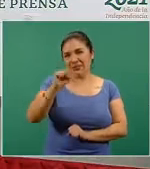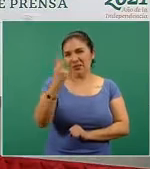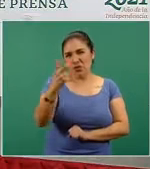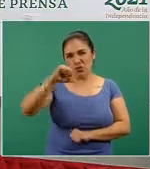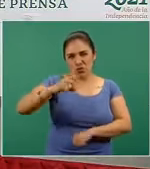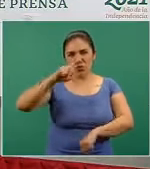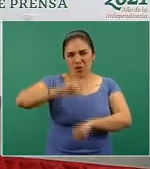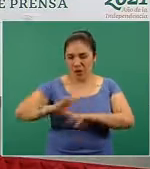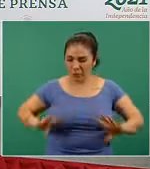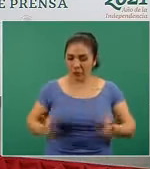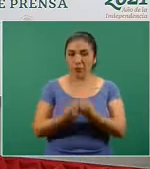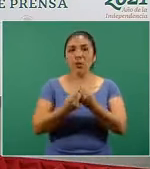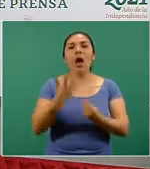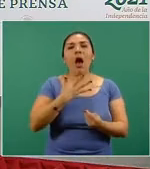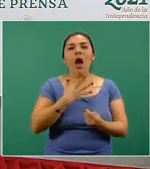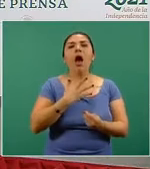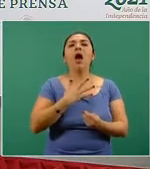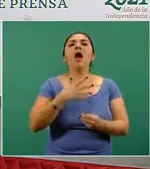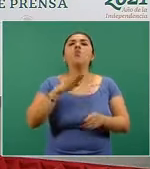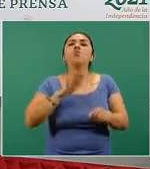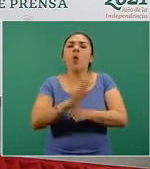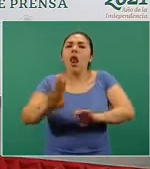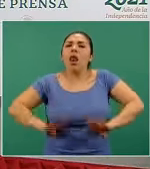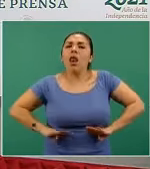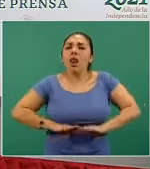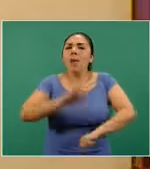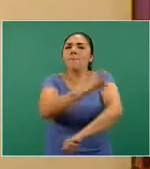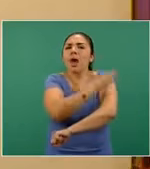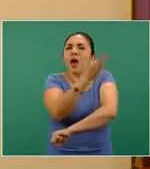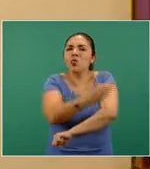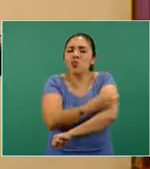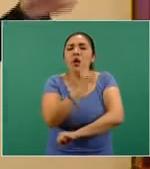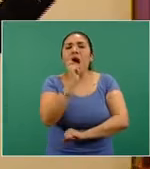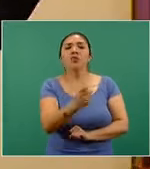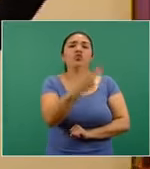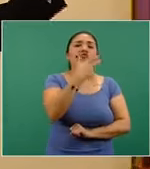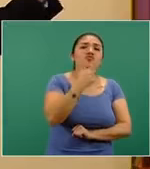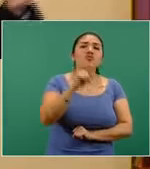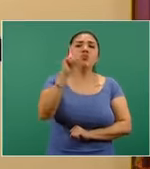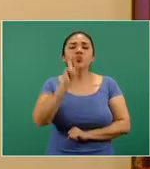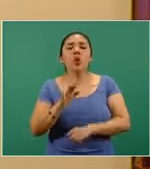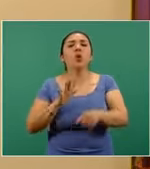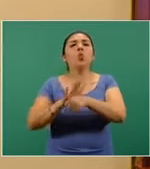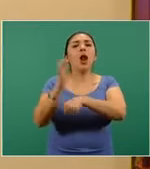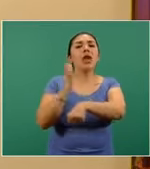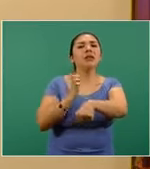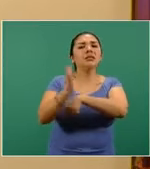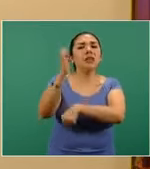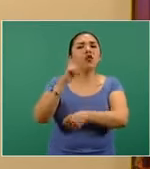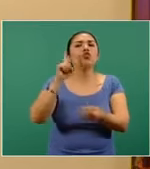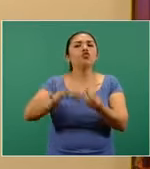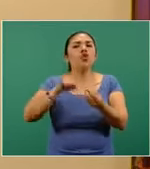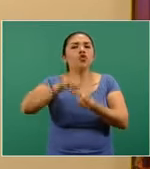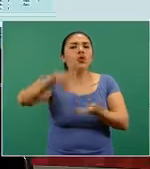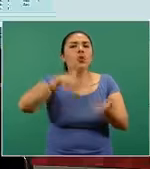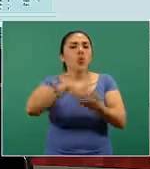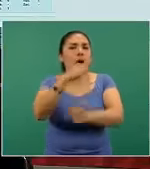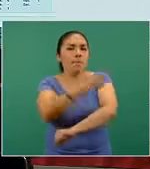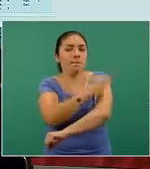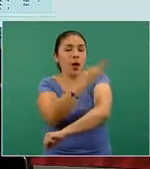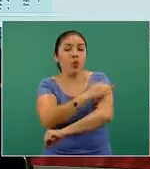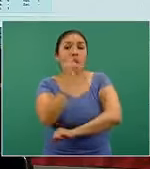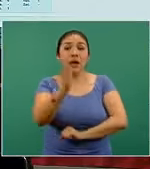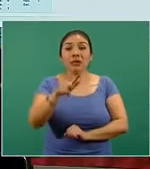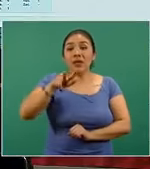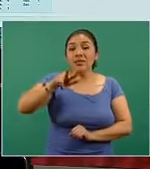hoy, se han distribuido por tipo de vacuna, por sexo, el estado actual en el que se encuentran, que son solamente 18 de